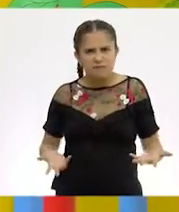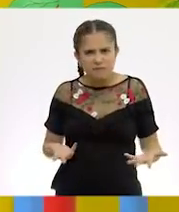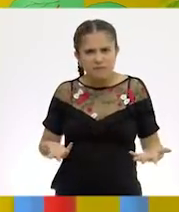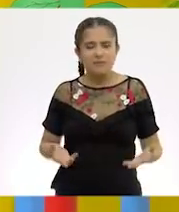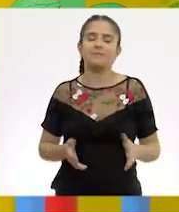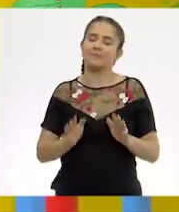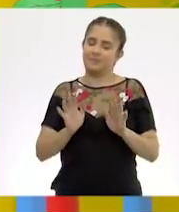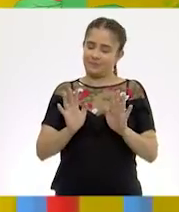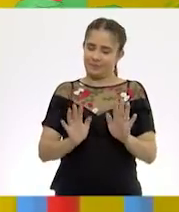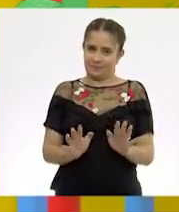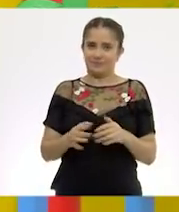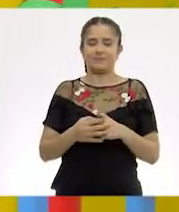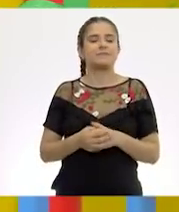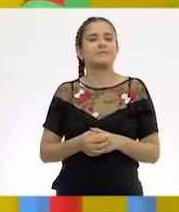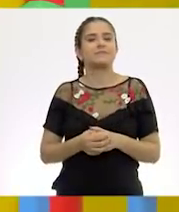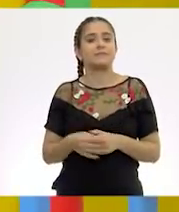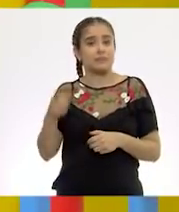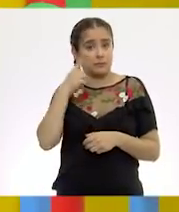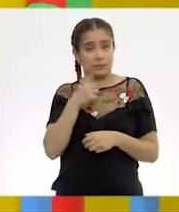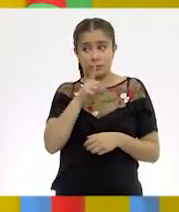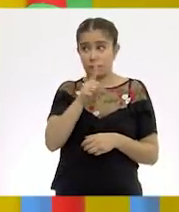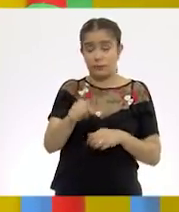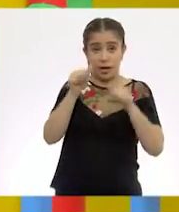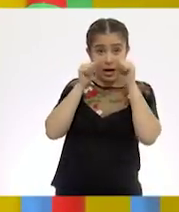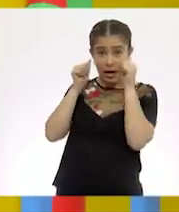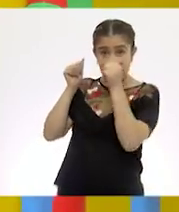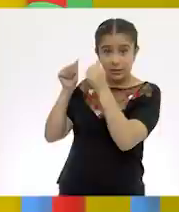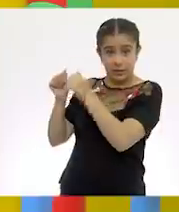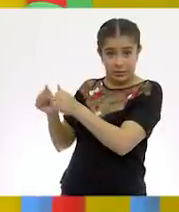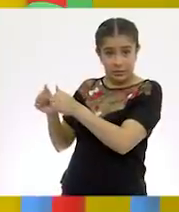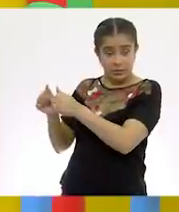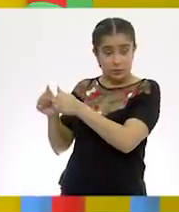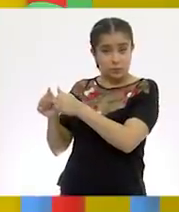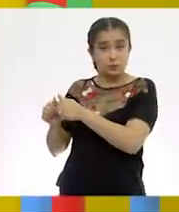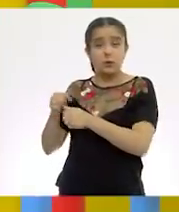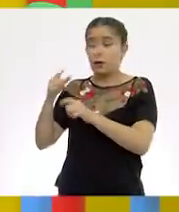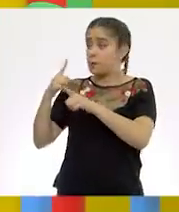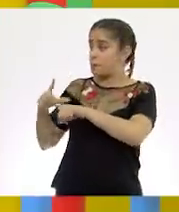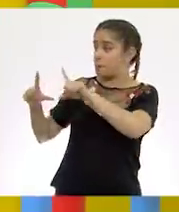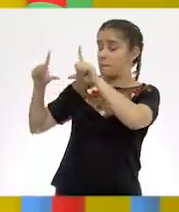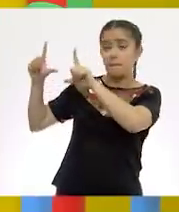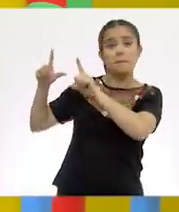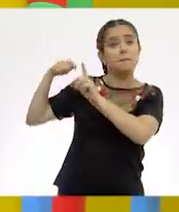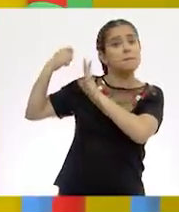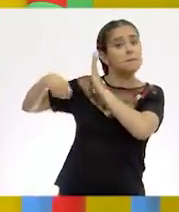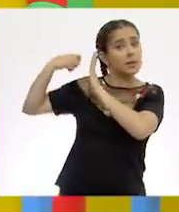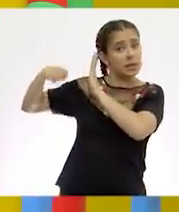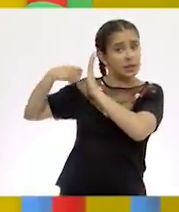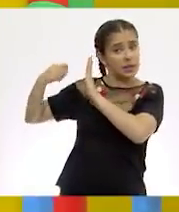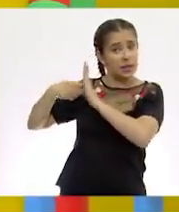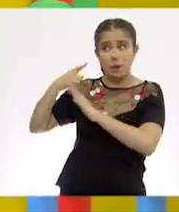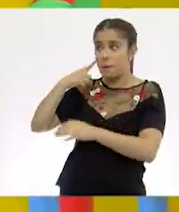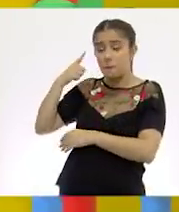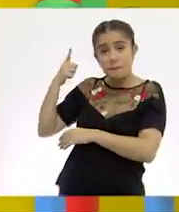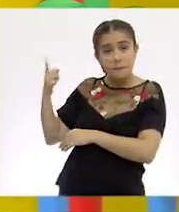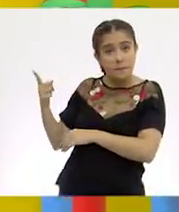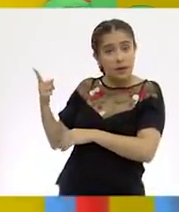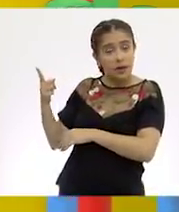si para poder observar les voy a presentar un video en donde vamos